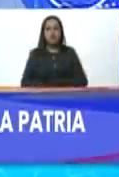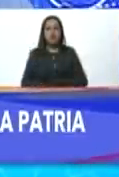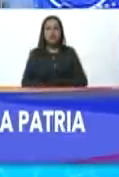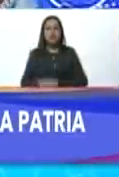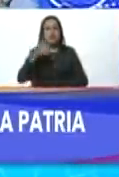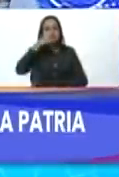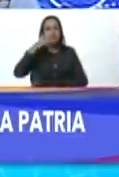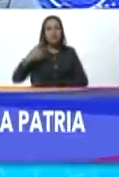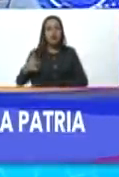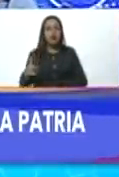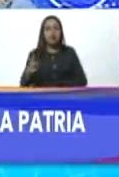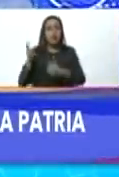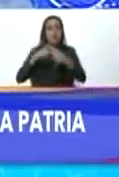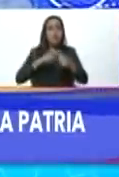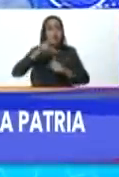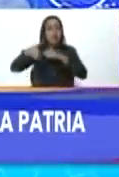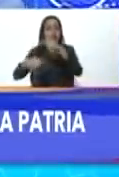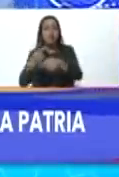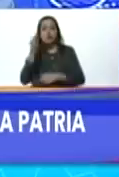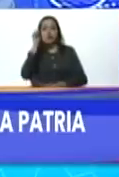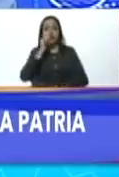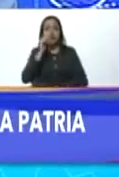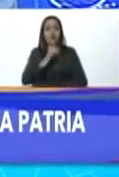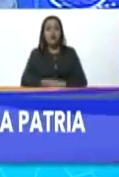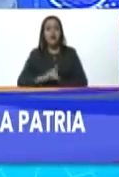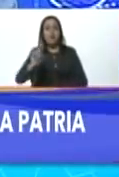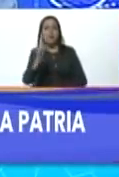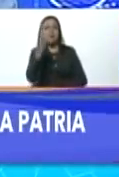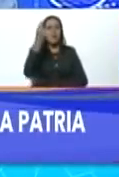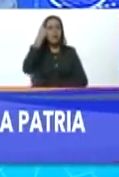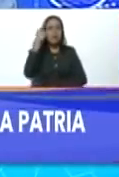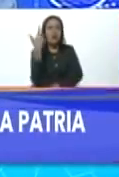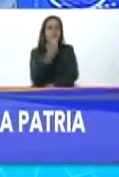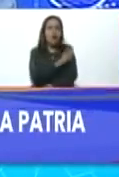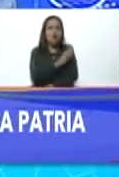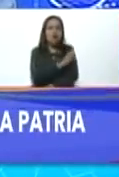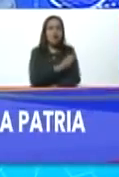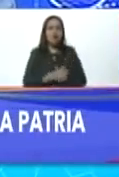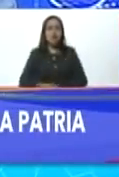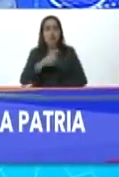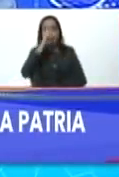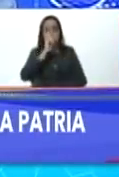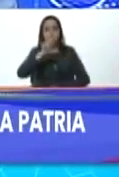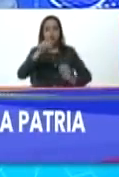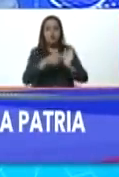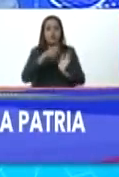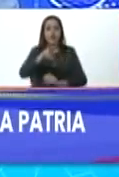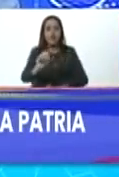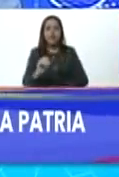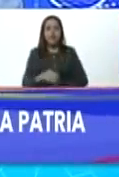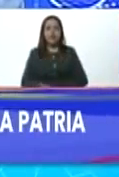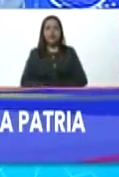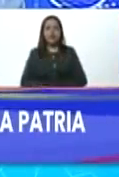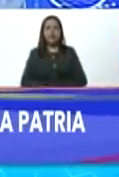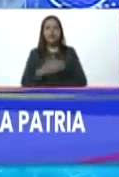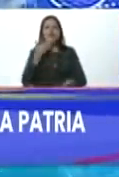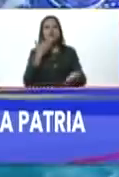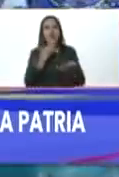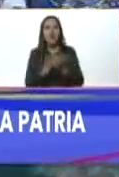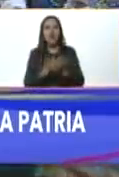se incorpore a partir del próximo sábado a la primera jornada de vacunación del año 2020.